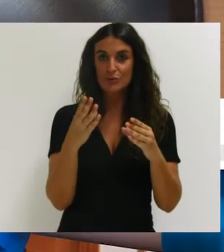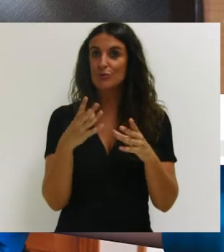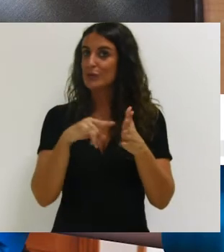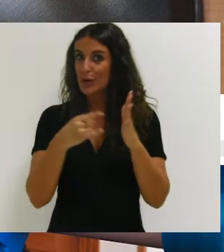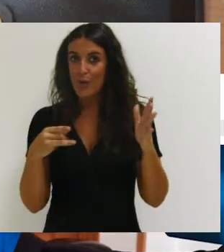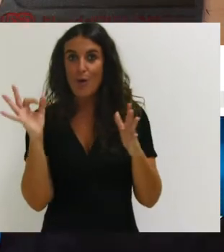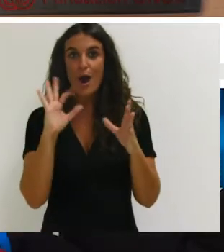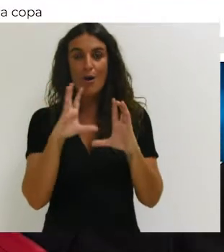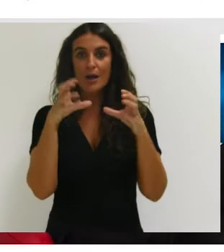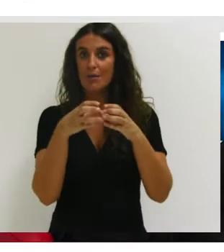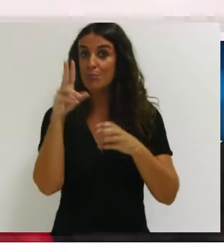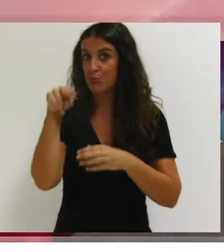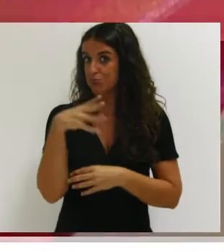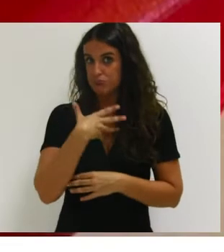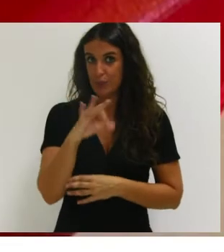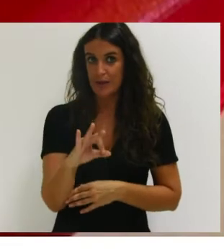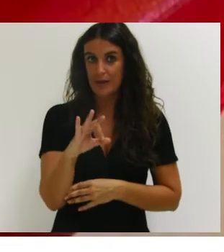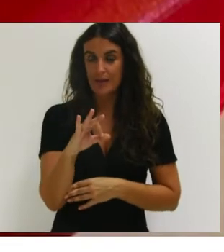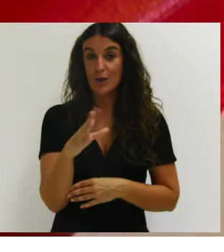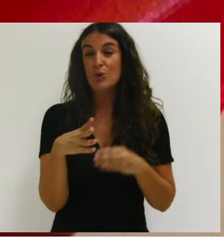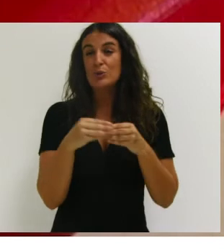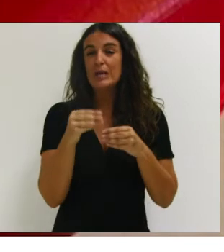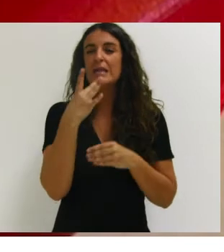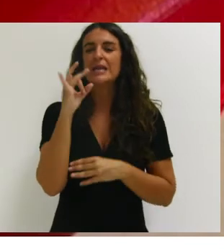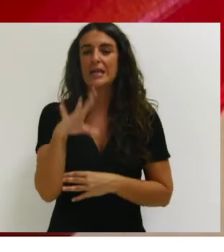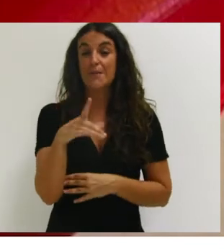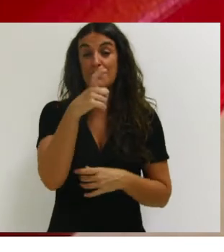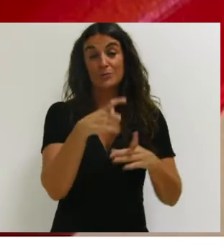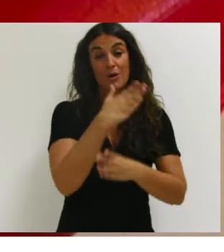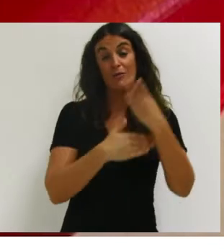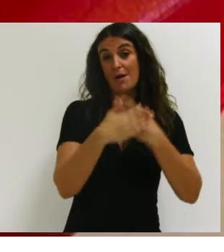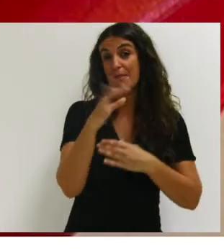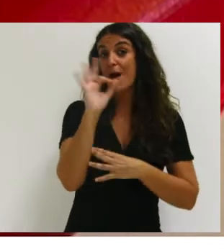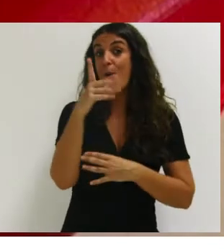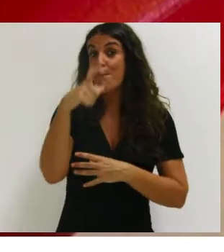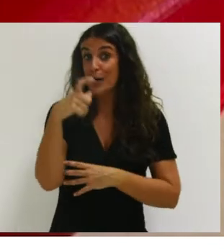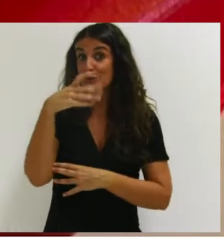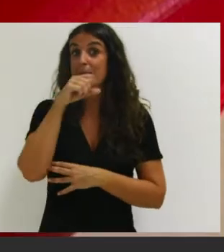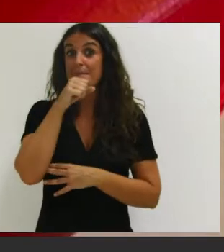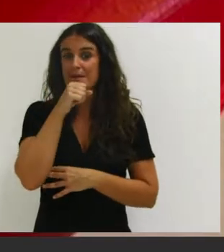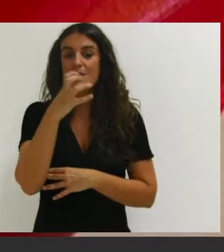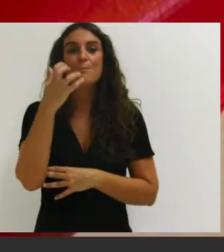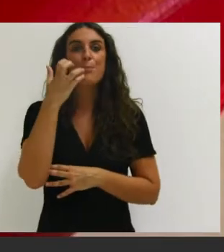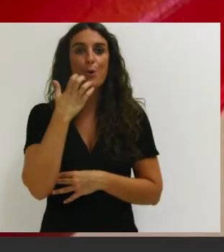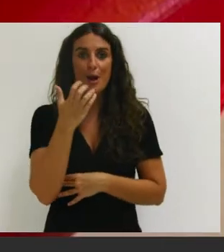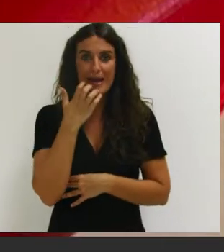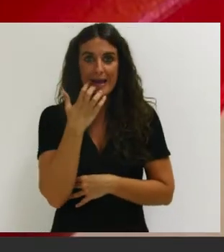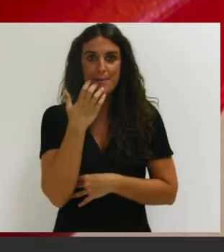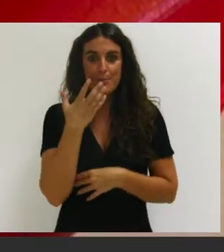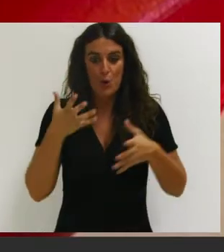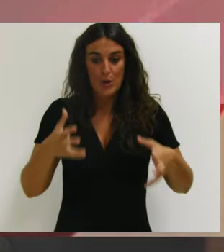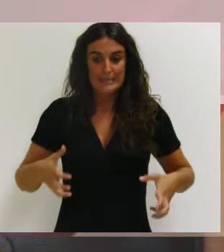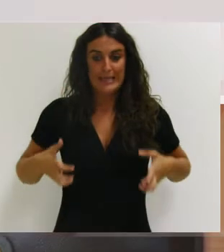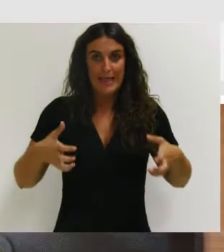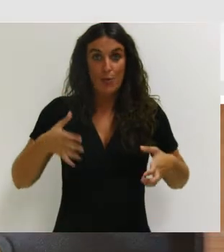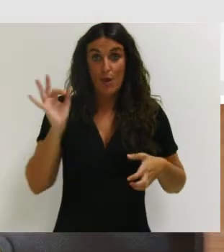equipos, entre otros. Suelen utilizarlo las personas con discapacidad o las personas mayores. Por ejemplo, una silla